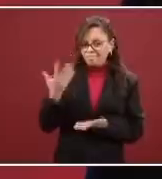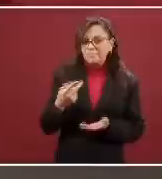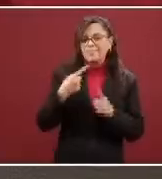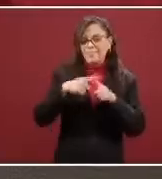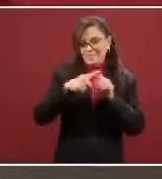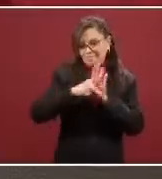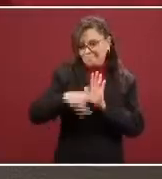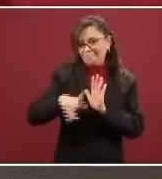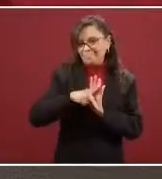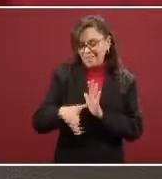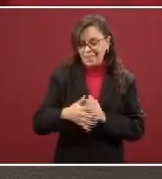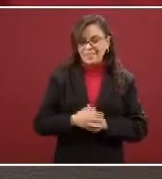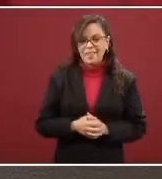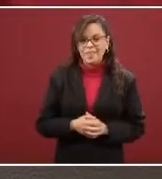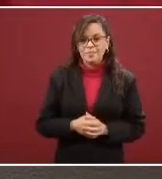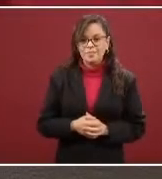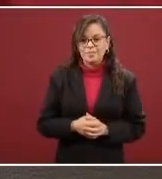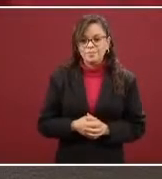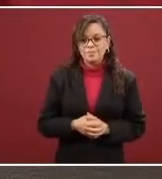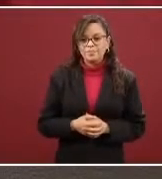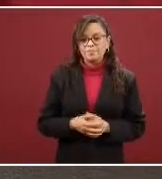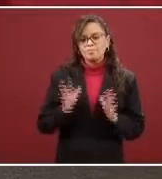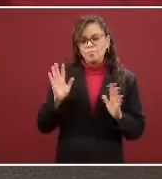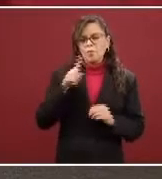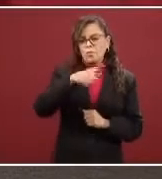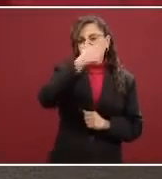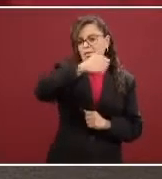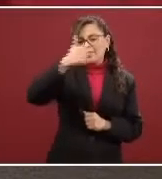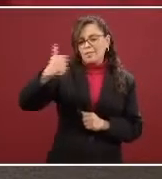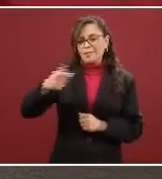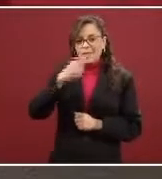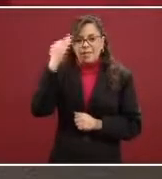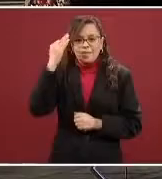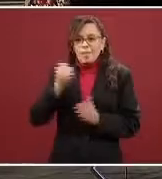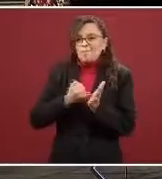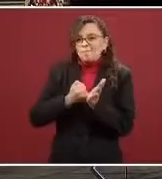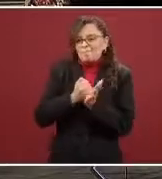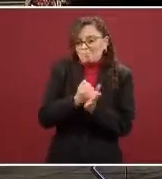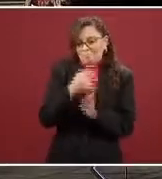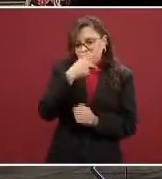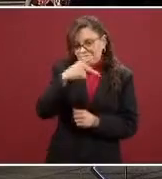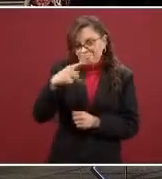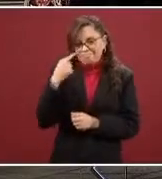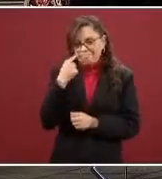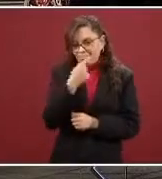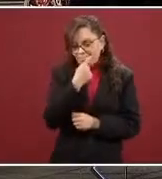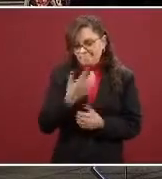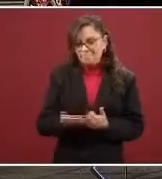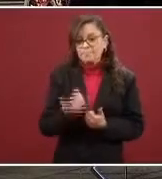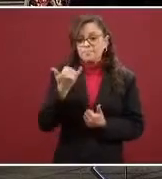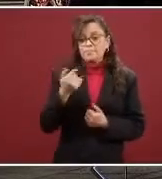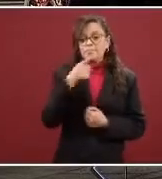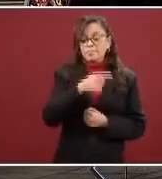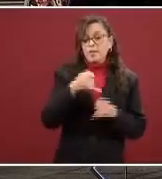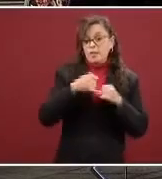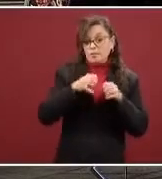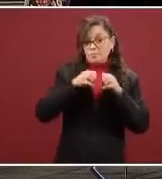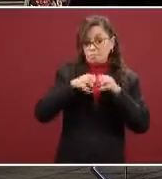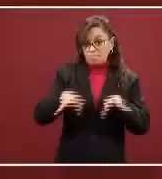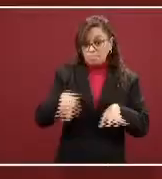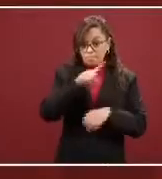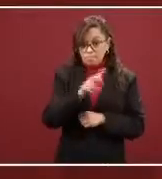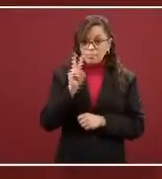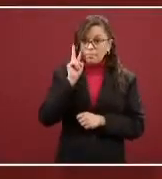tiempo que ustedes decidan, y procurar que la información que van a tener, o bueno, que van a obtener,